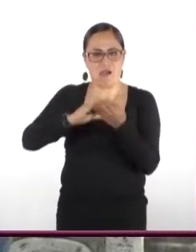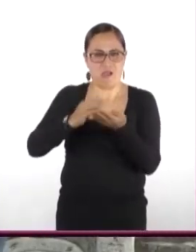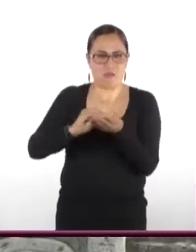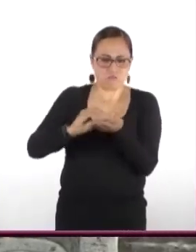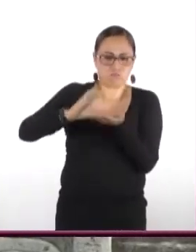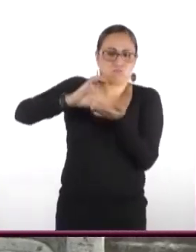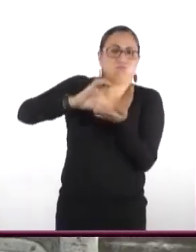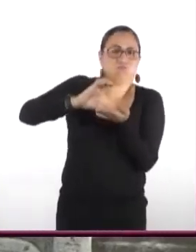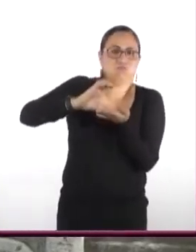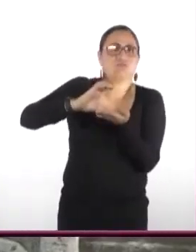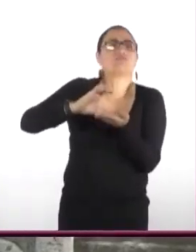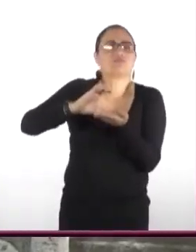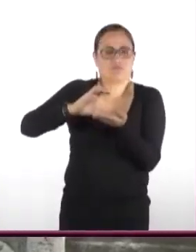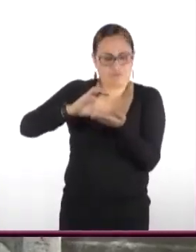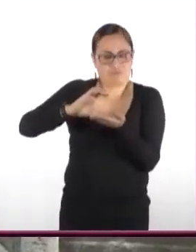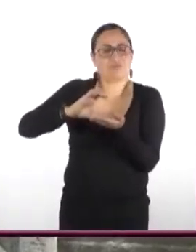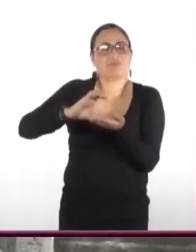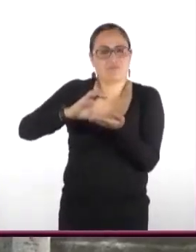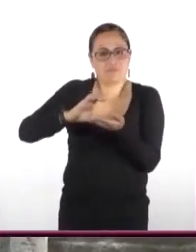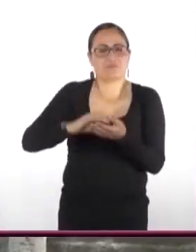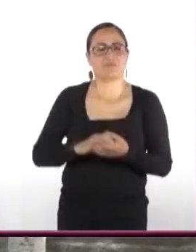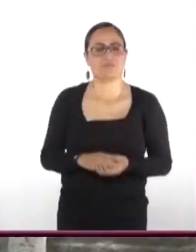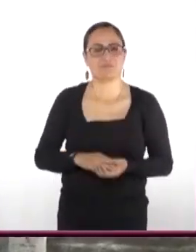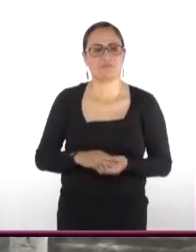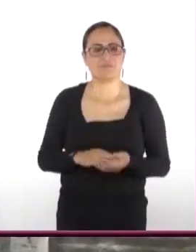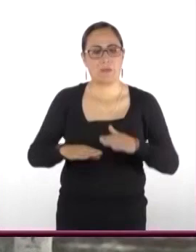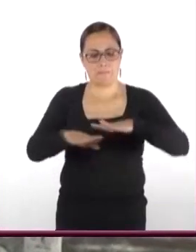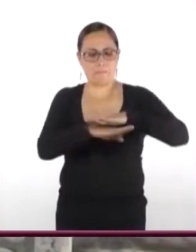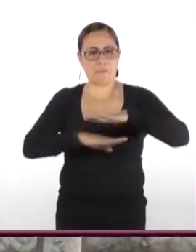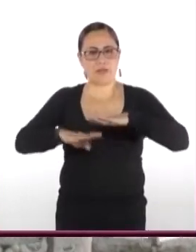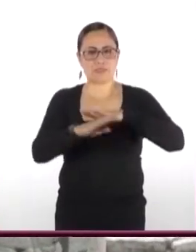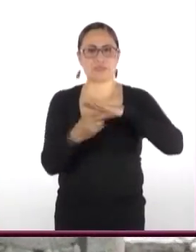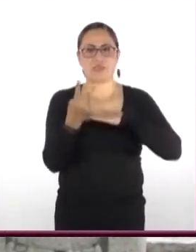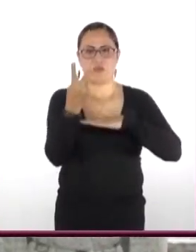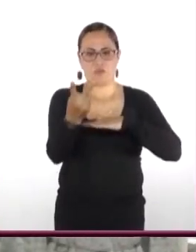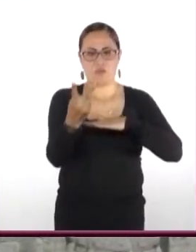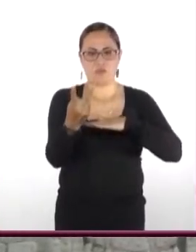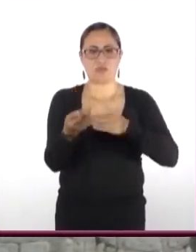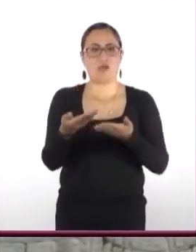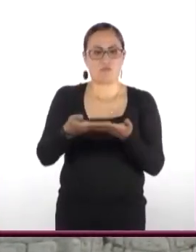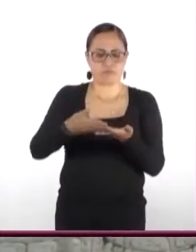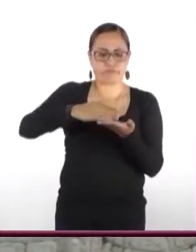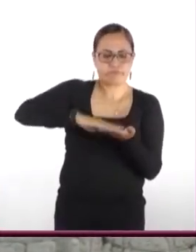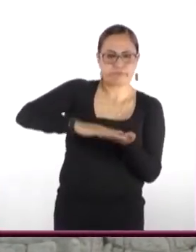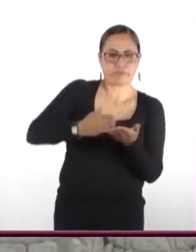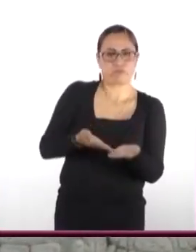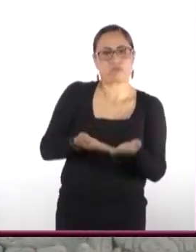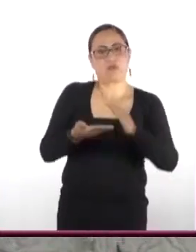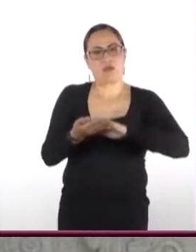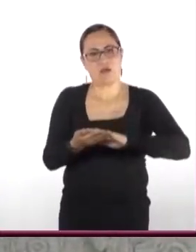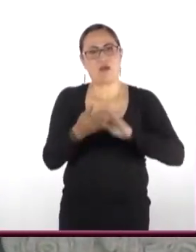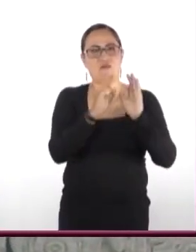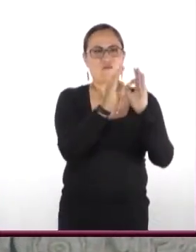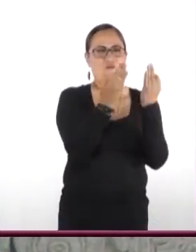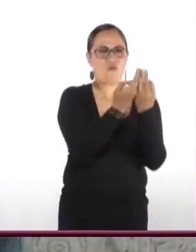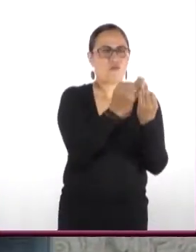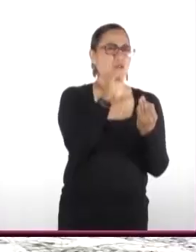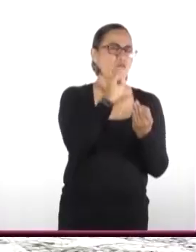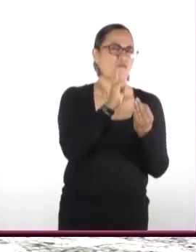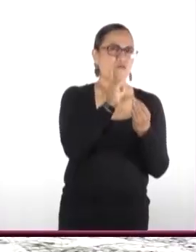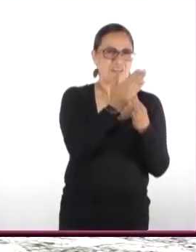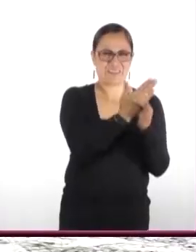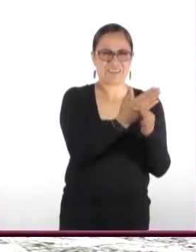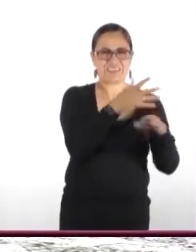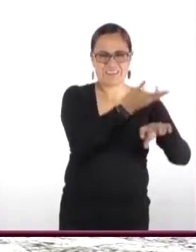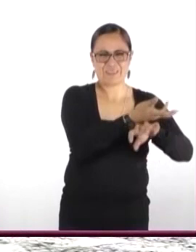cosa creció bastante. Así es. Mira, tiene base 2 y crece exponencialmente. Usando la fórmula de Britney